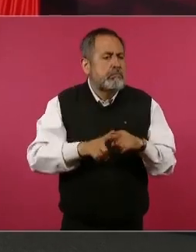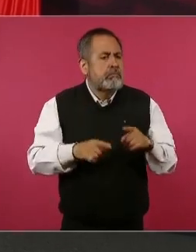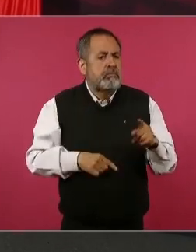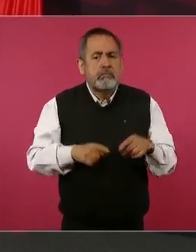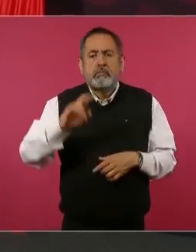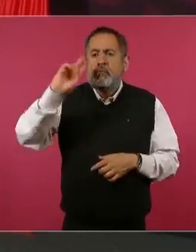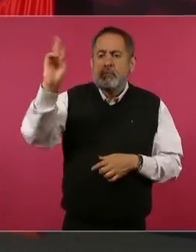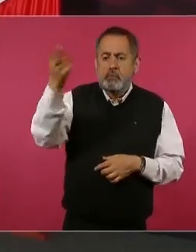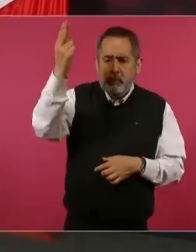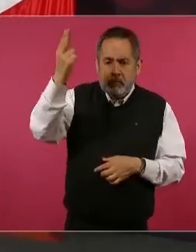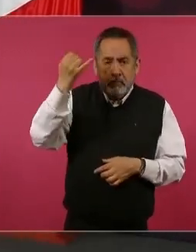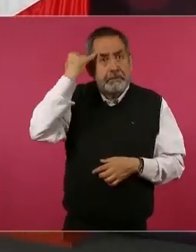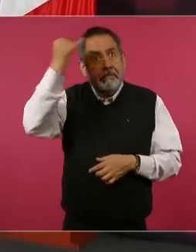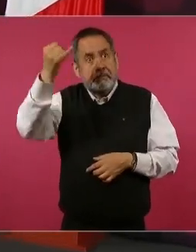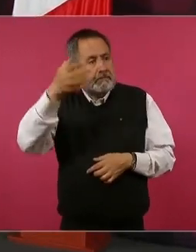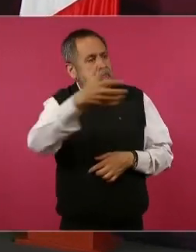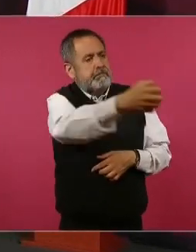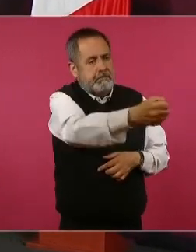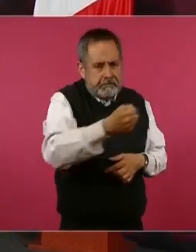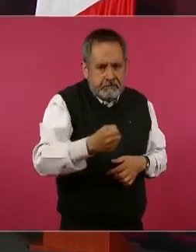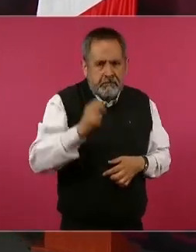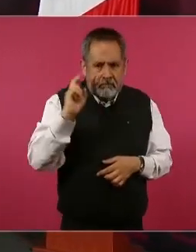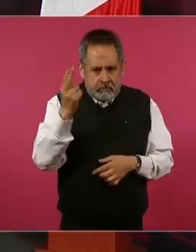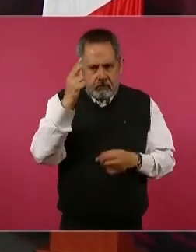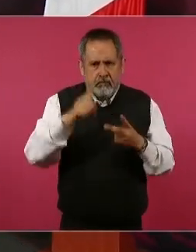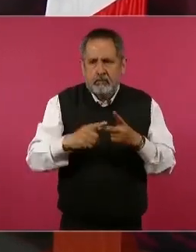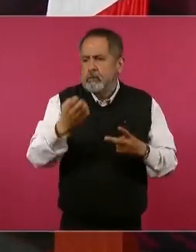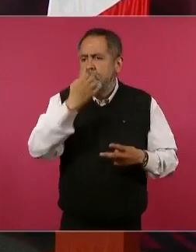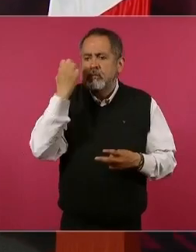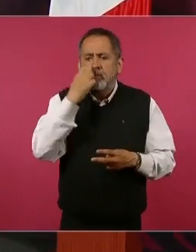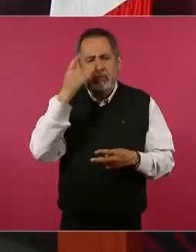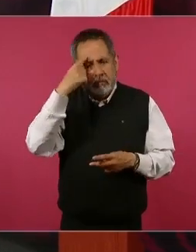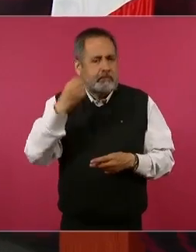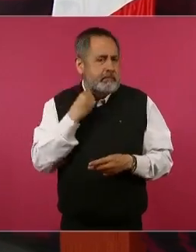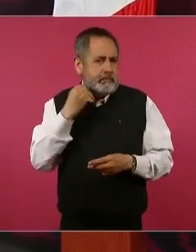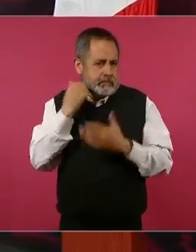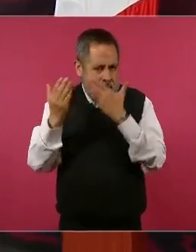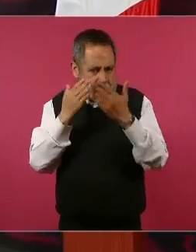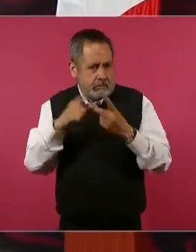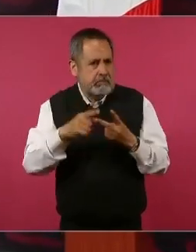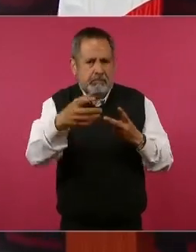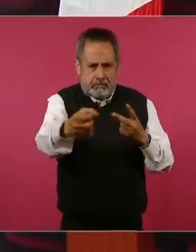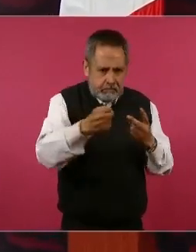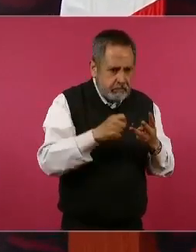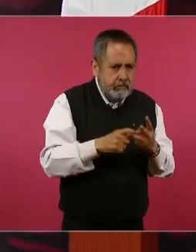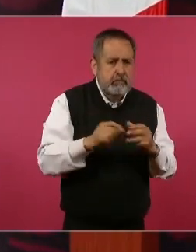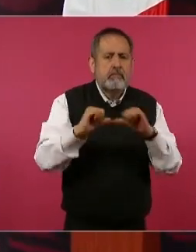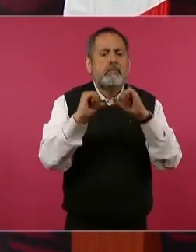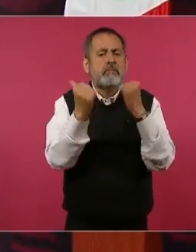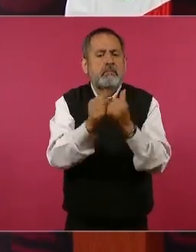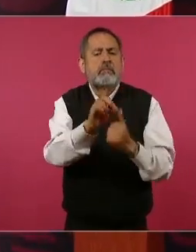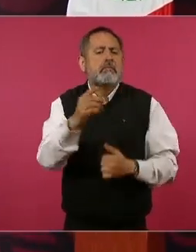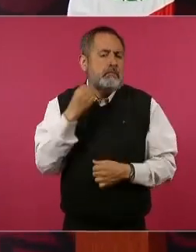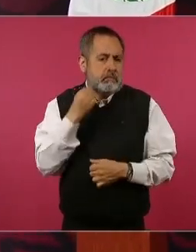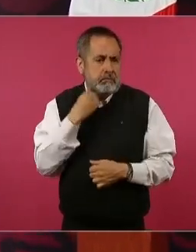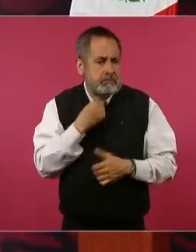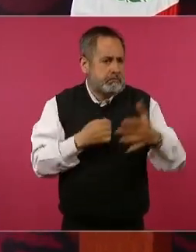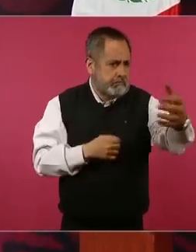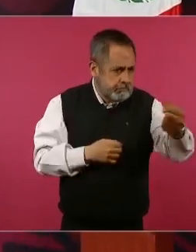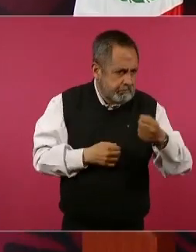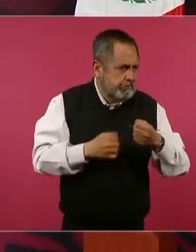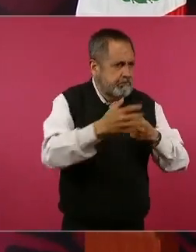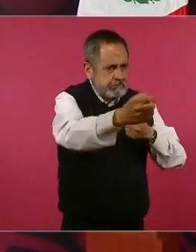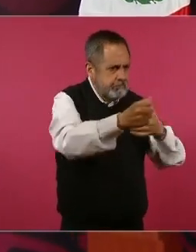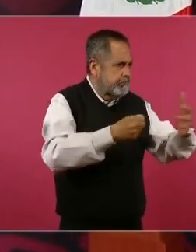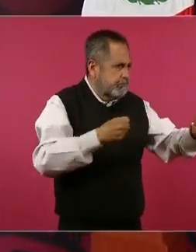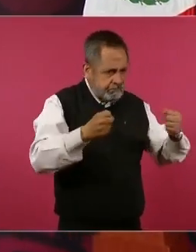las universidades, por las escuelas de derecho, por las asociaciones de abogados y